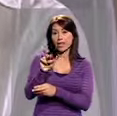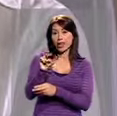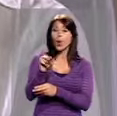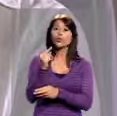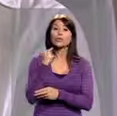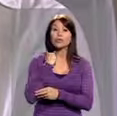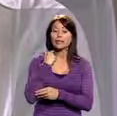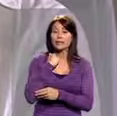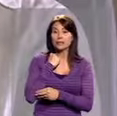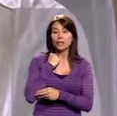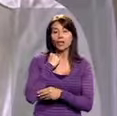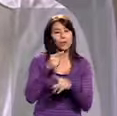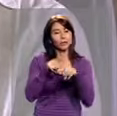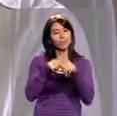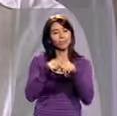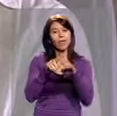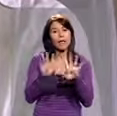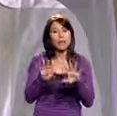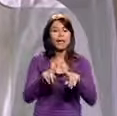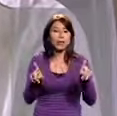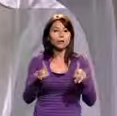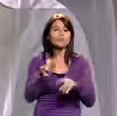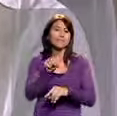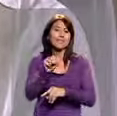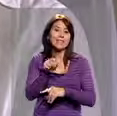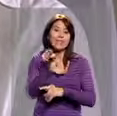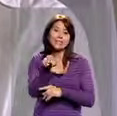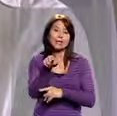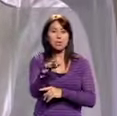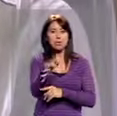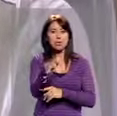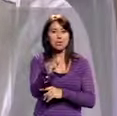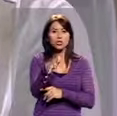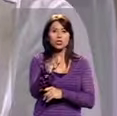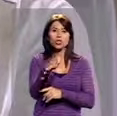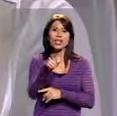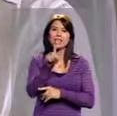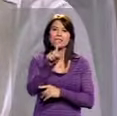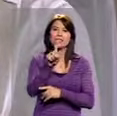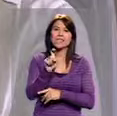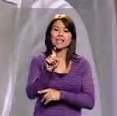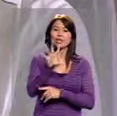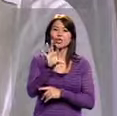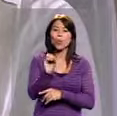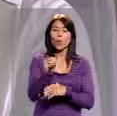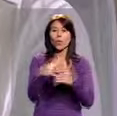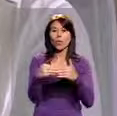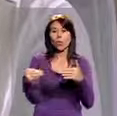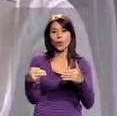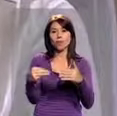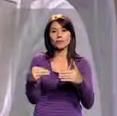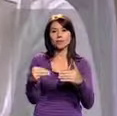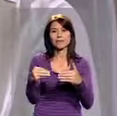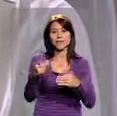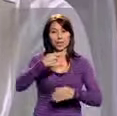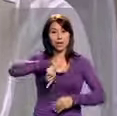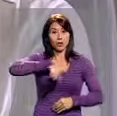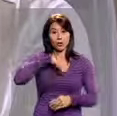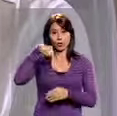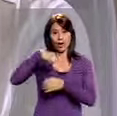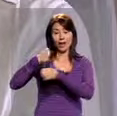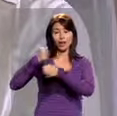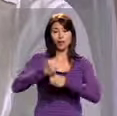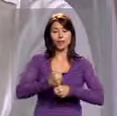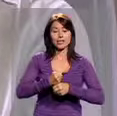bueno, todo es relativo, pero son bastante caras, anda más o menos por $150. Nosotros aquí en la